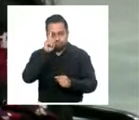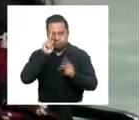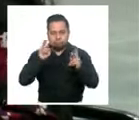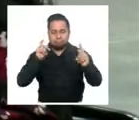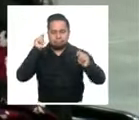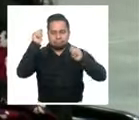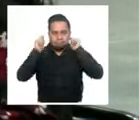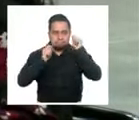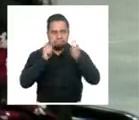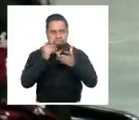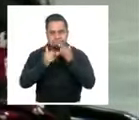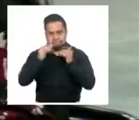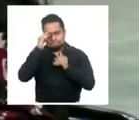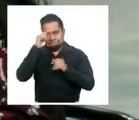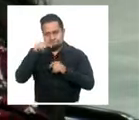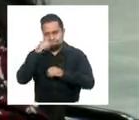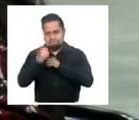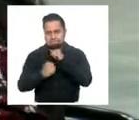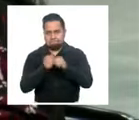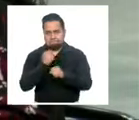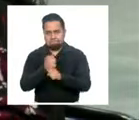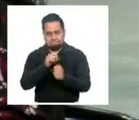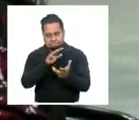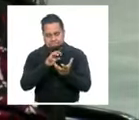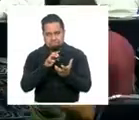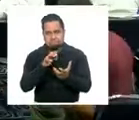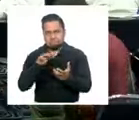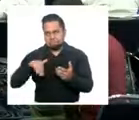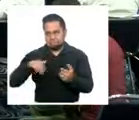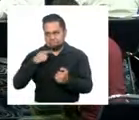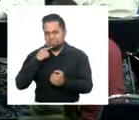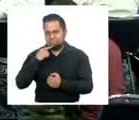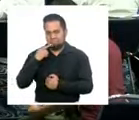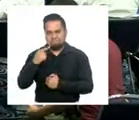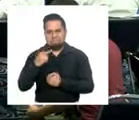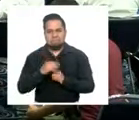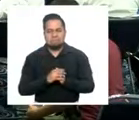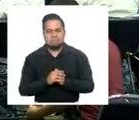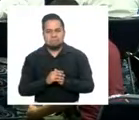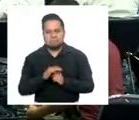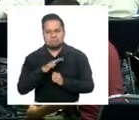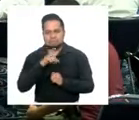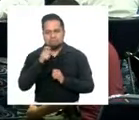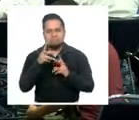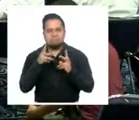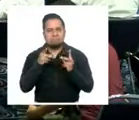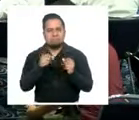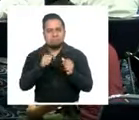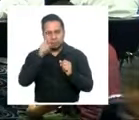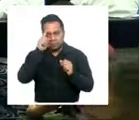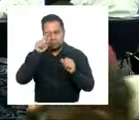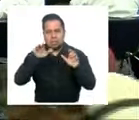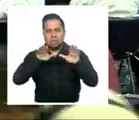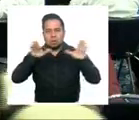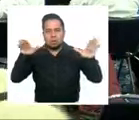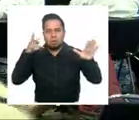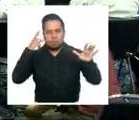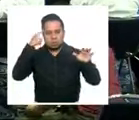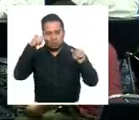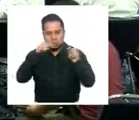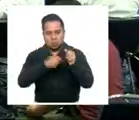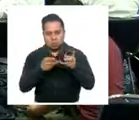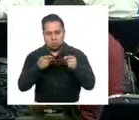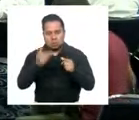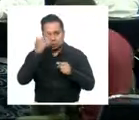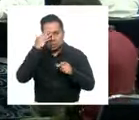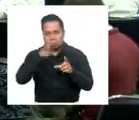turismo se está contemplando para este año. Hace rato nos comentaban que hay una inversión en el aeropuerto de Puerto Escondido, pero saber